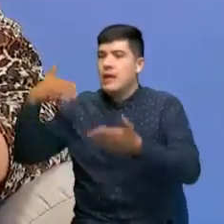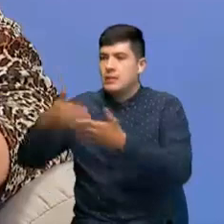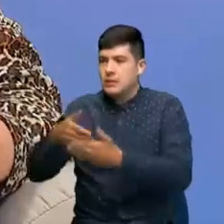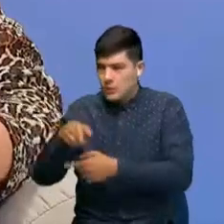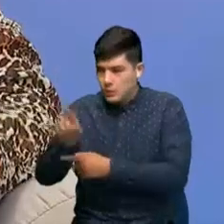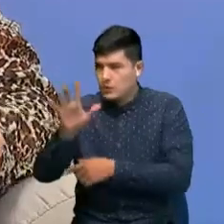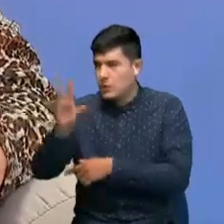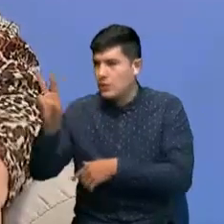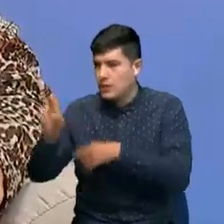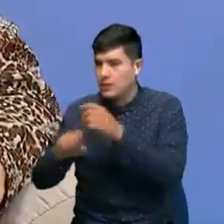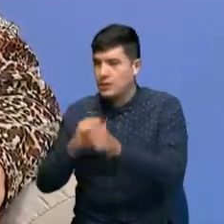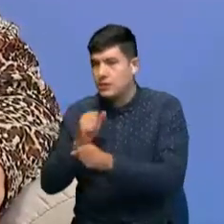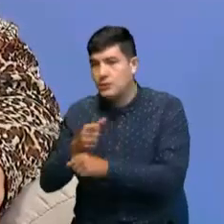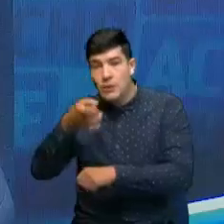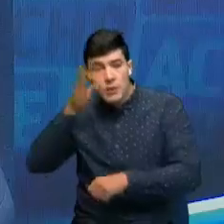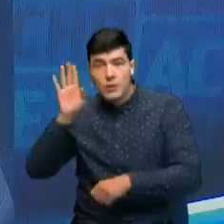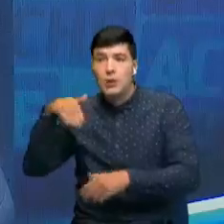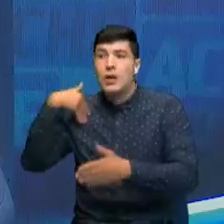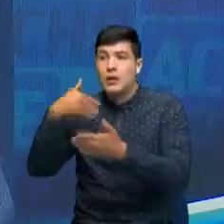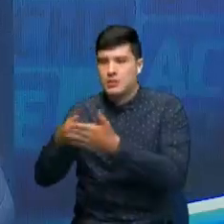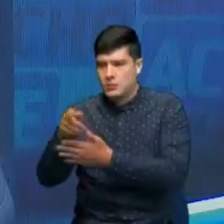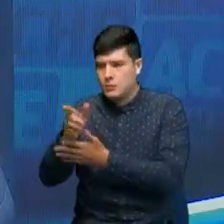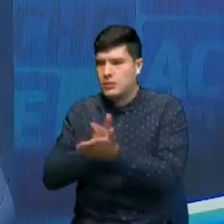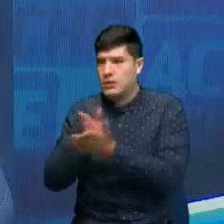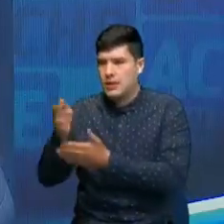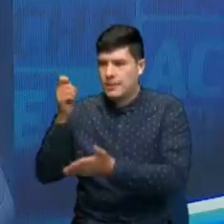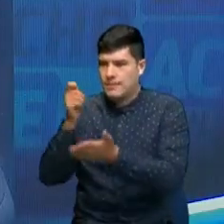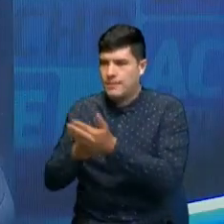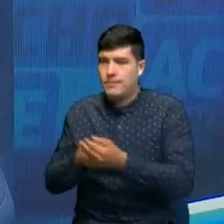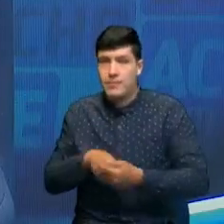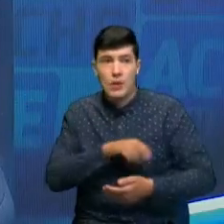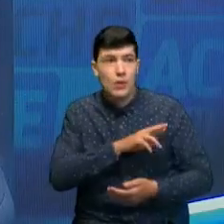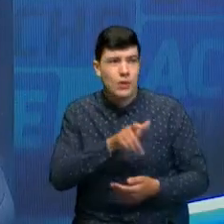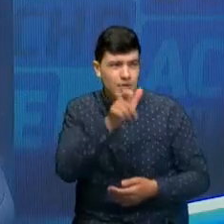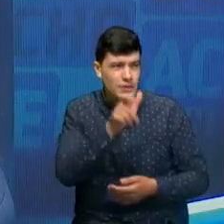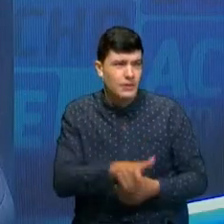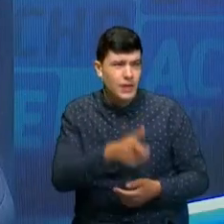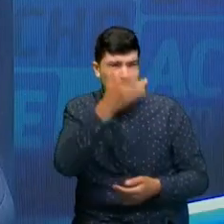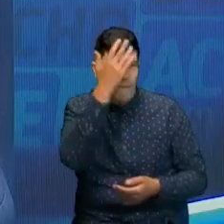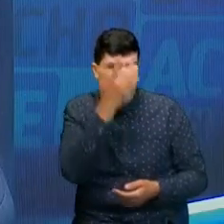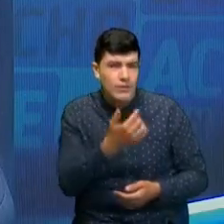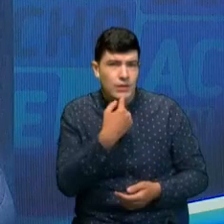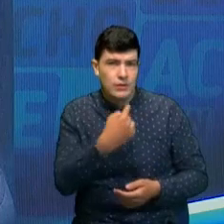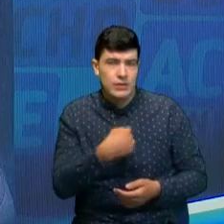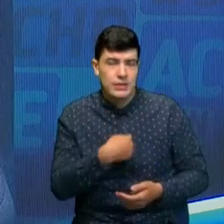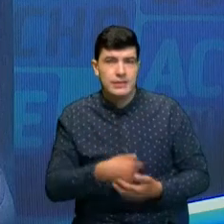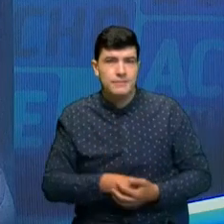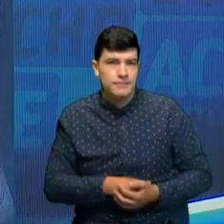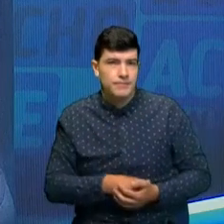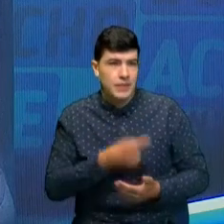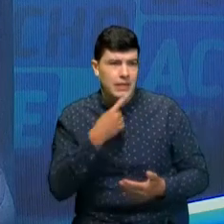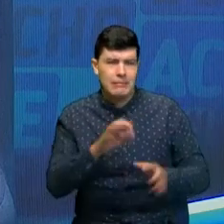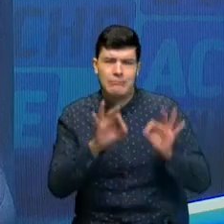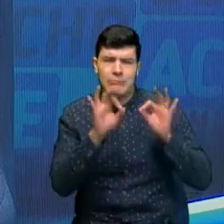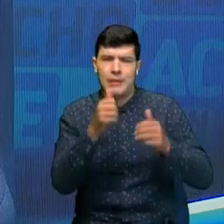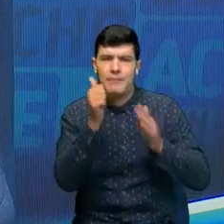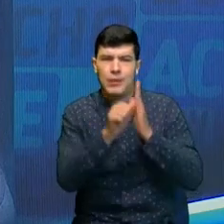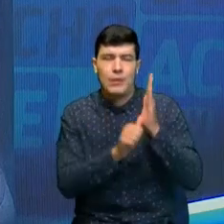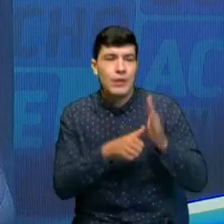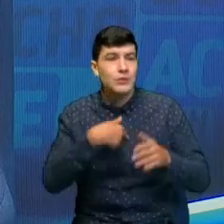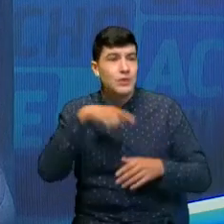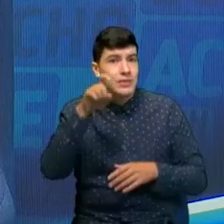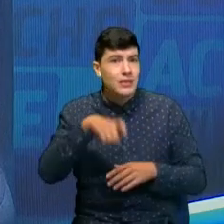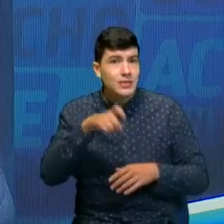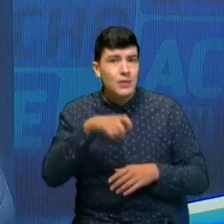edad por si acaso siguió cotizando. Otra en Facebook Live nos dice Gloria Cecilia Monsalve, buenas tardes, excelente programa, necesito